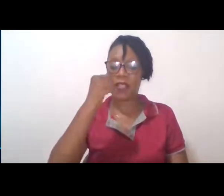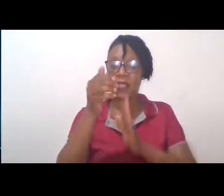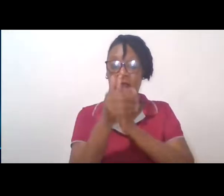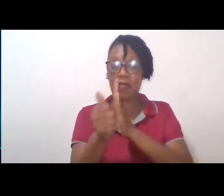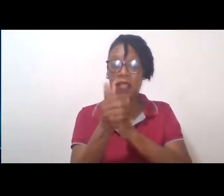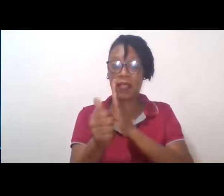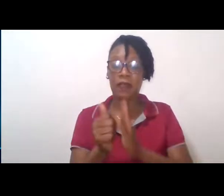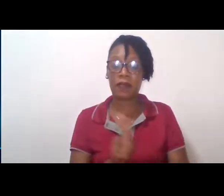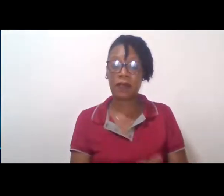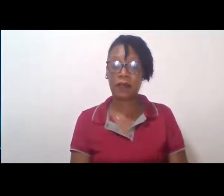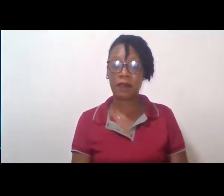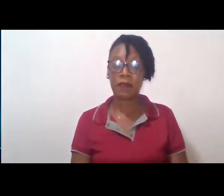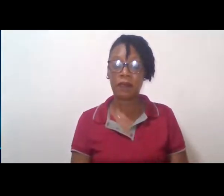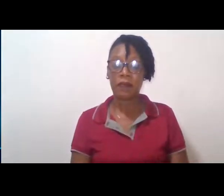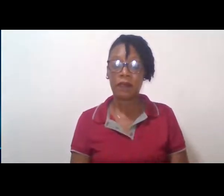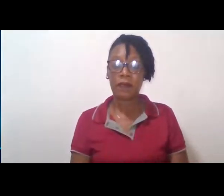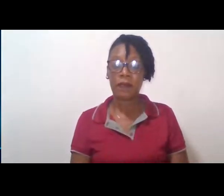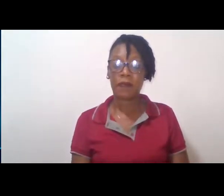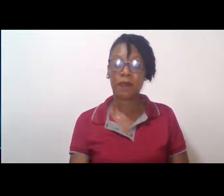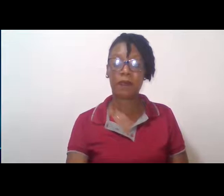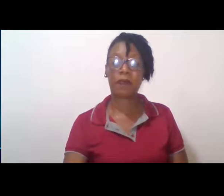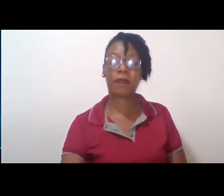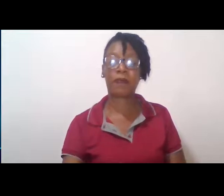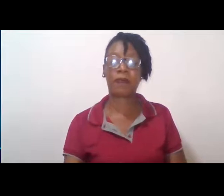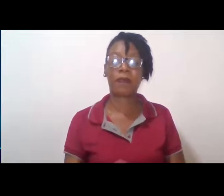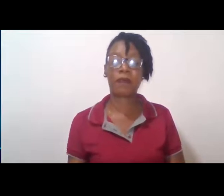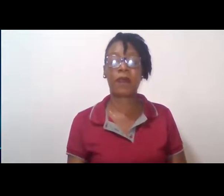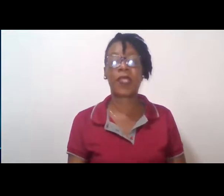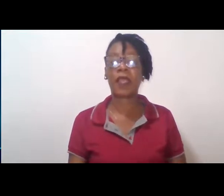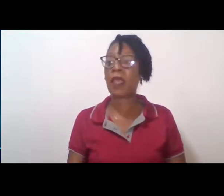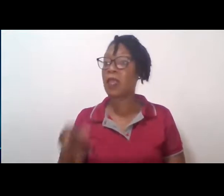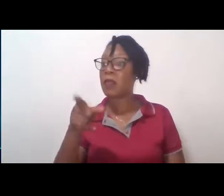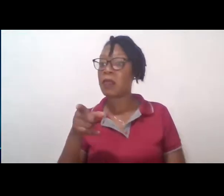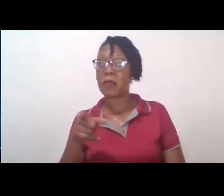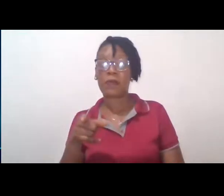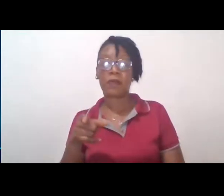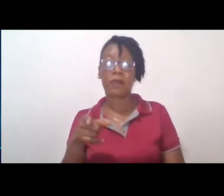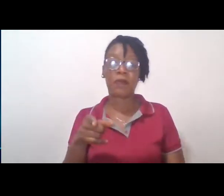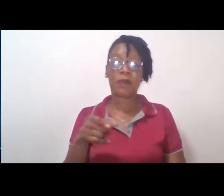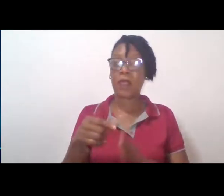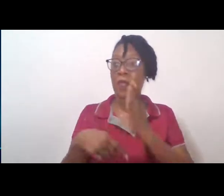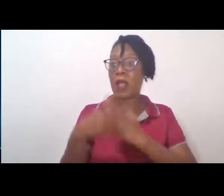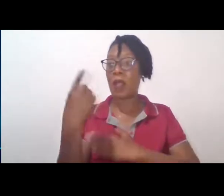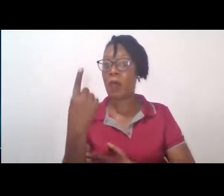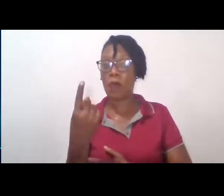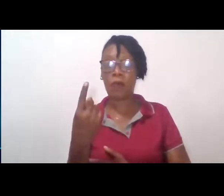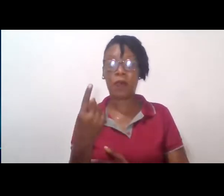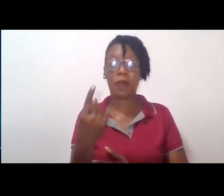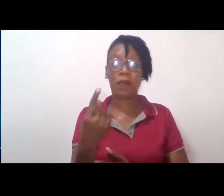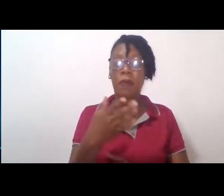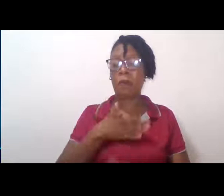habilidades. Ustedes me van a decir, Delali, pero es que su hijo es un TEA, es grado 1. Bueno, colegas, mi hijo no